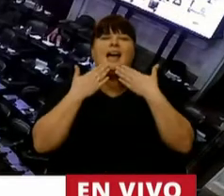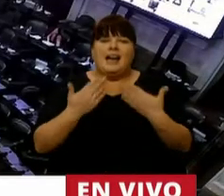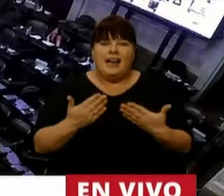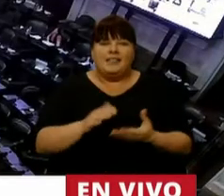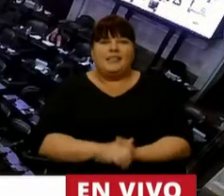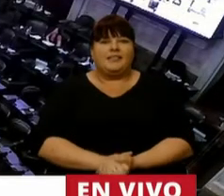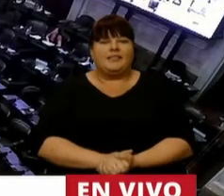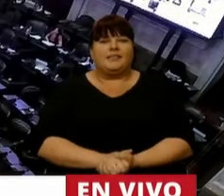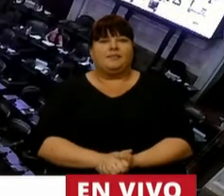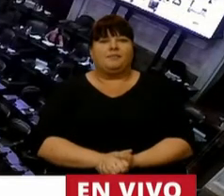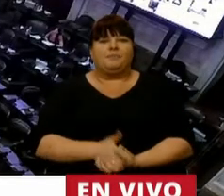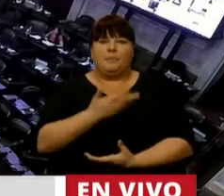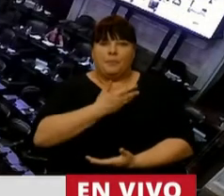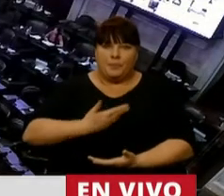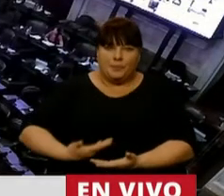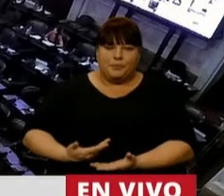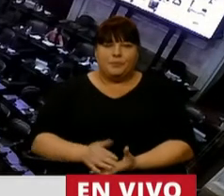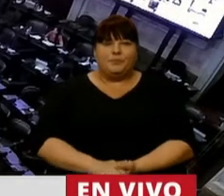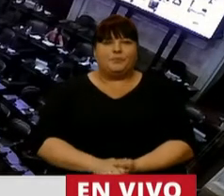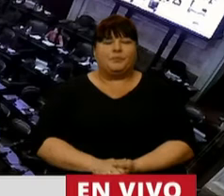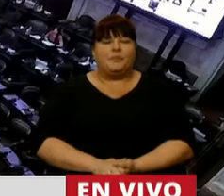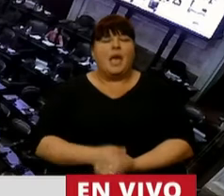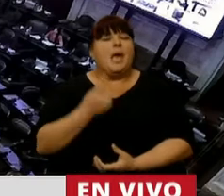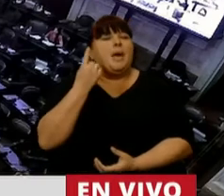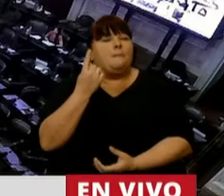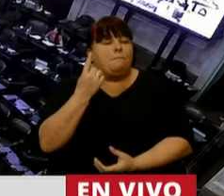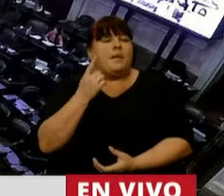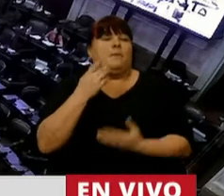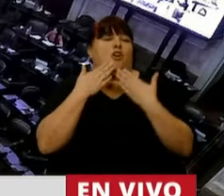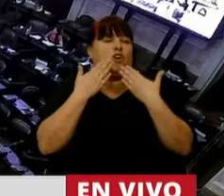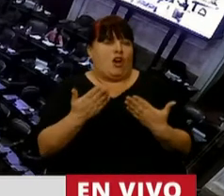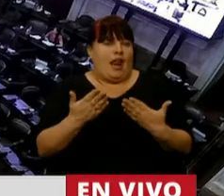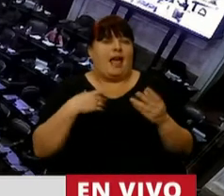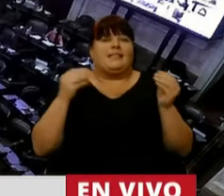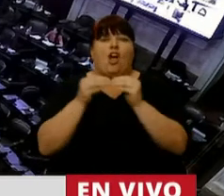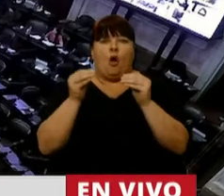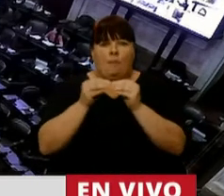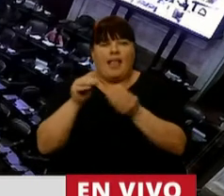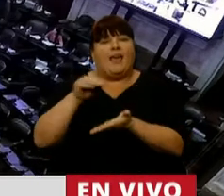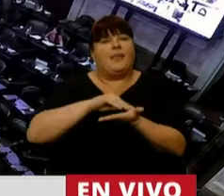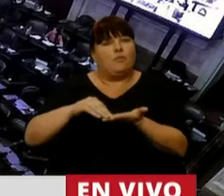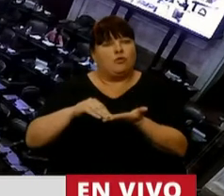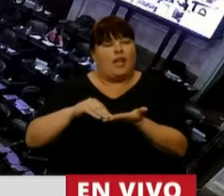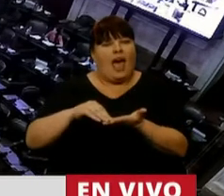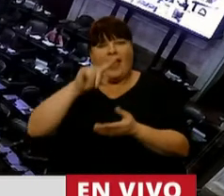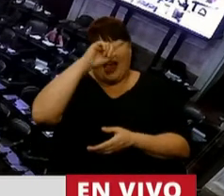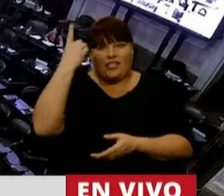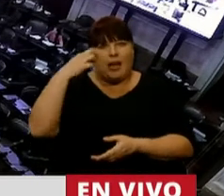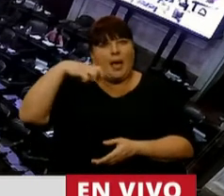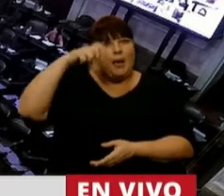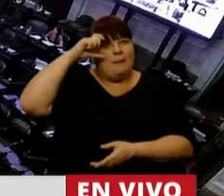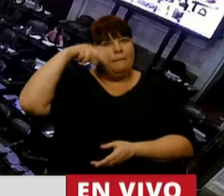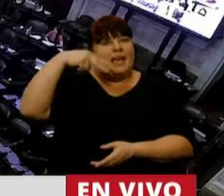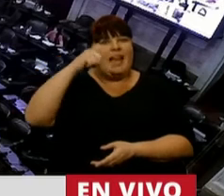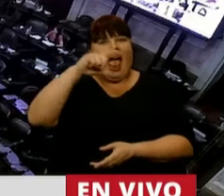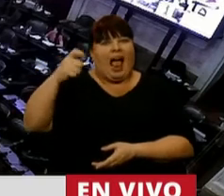Gracias, señora presidenta. En primer lugar, quiero agradecer a mi compañera, la diputada nacional Paula Penaca,